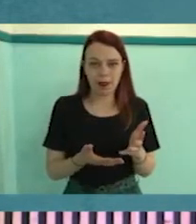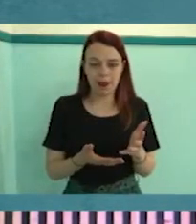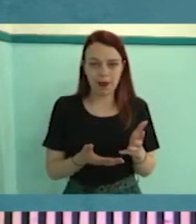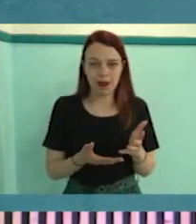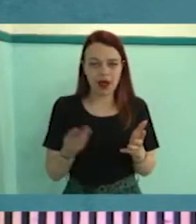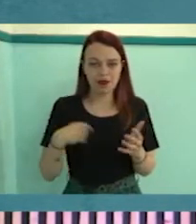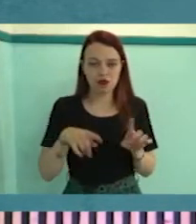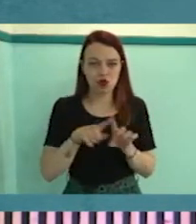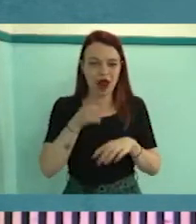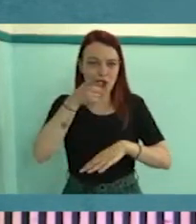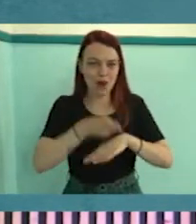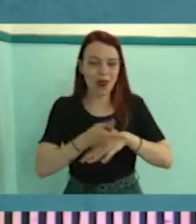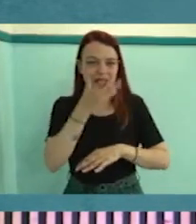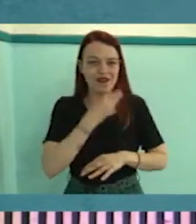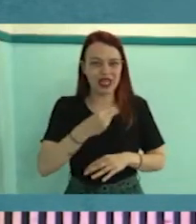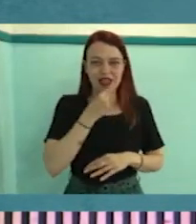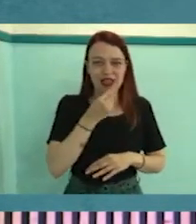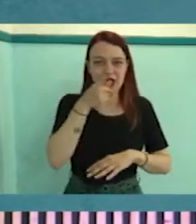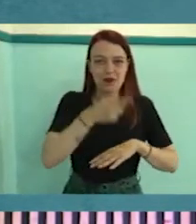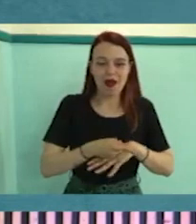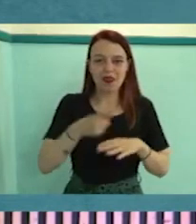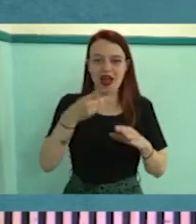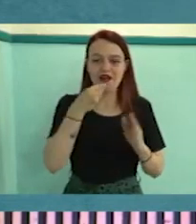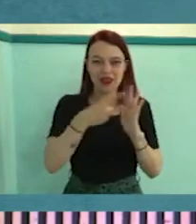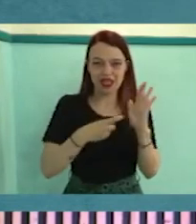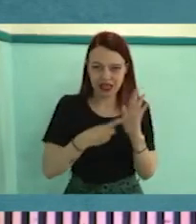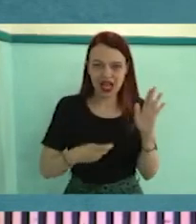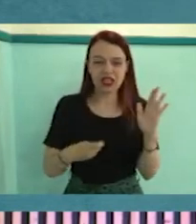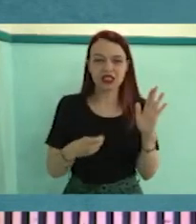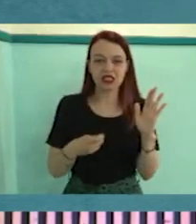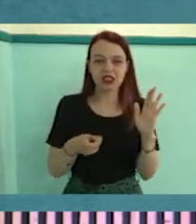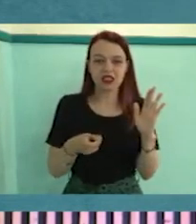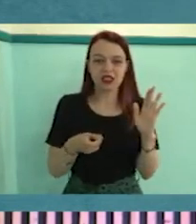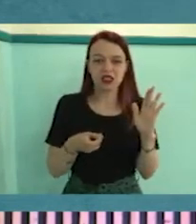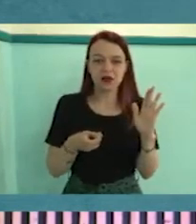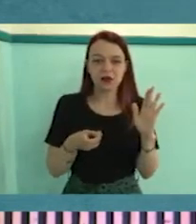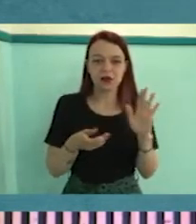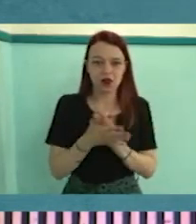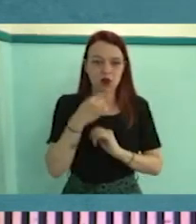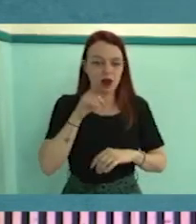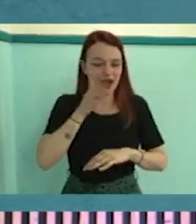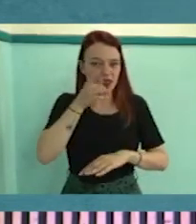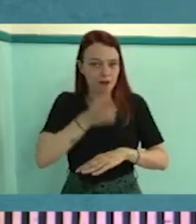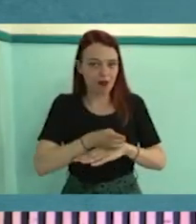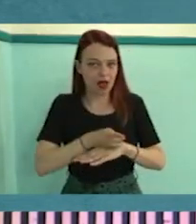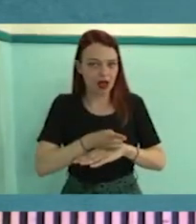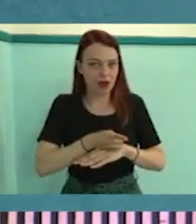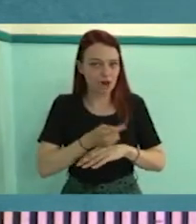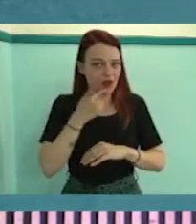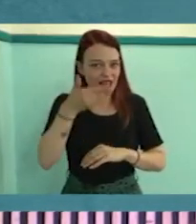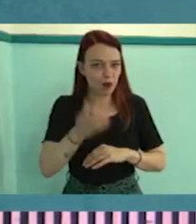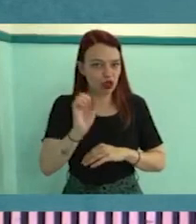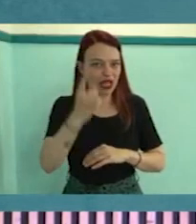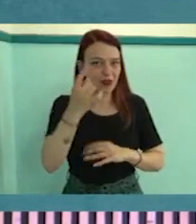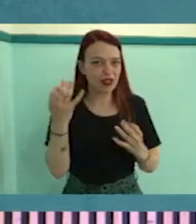no de la belleza de las dietas de la salud de todo esto imperante ahí no diciendo no un momento eh aquí esto es lo más importante que